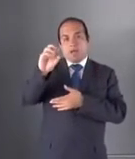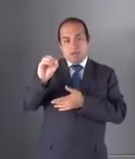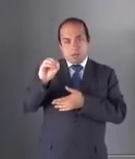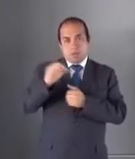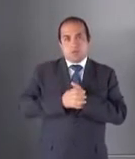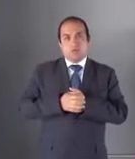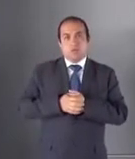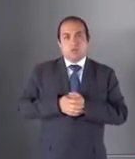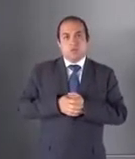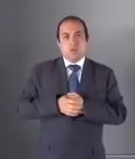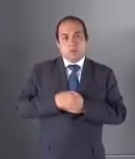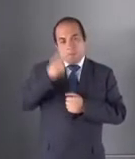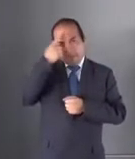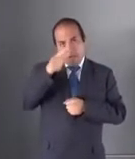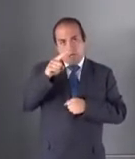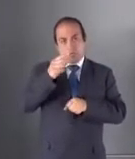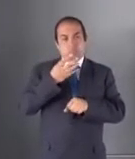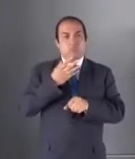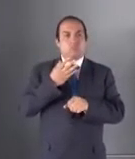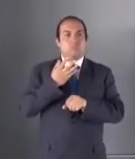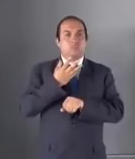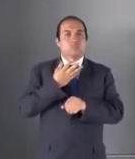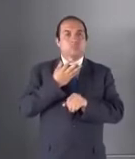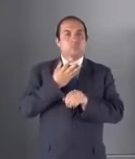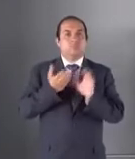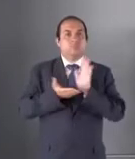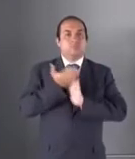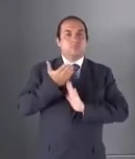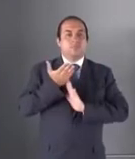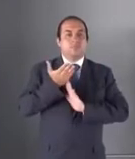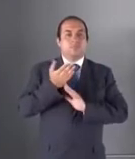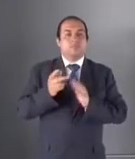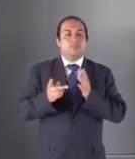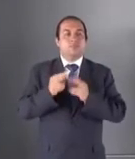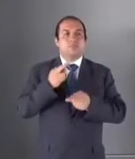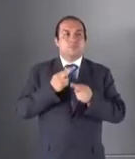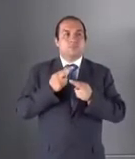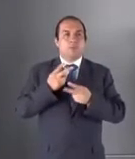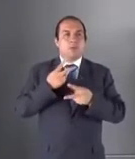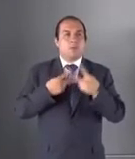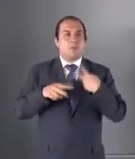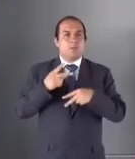Volvemos a decir muy claramente que el puente de